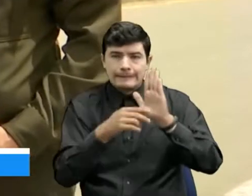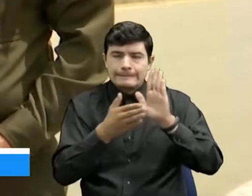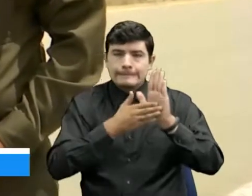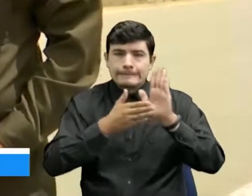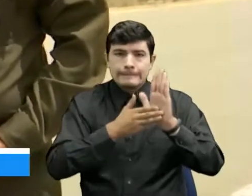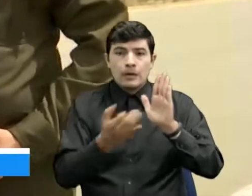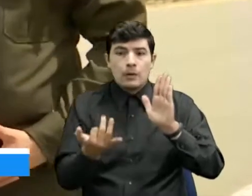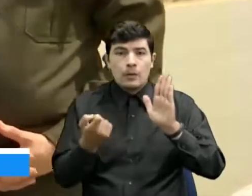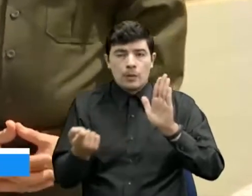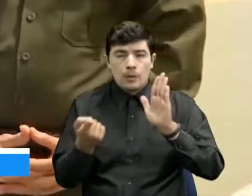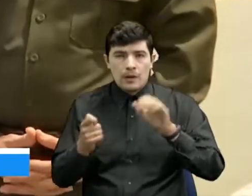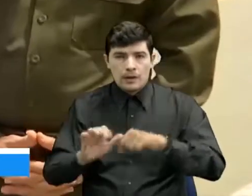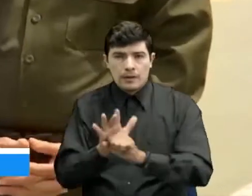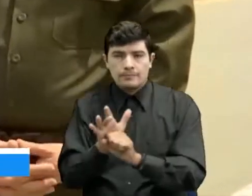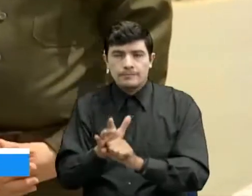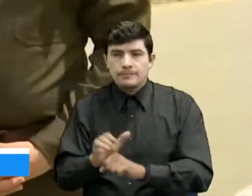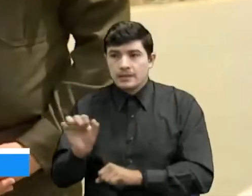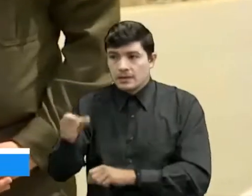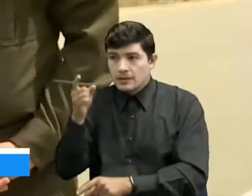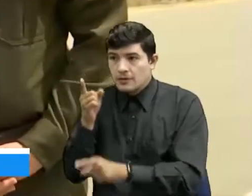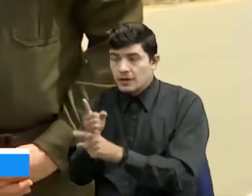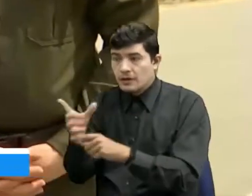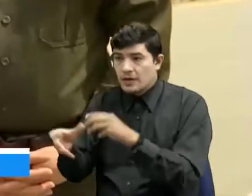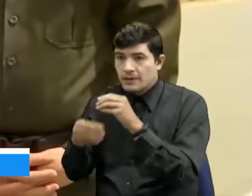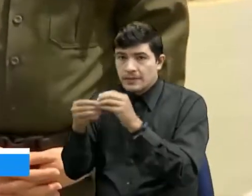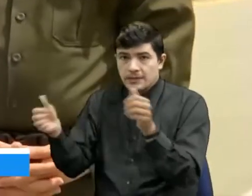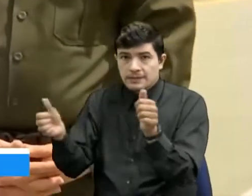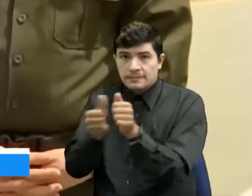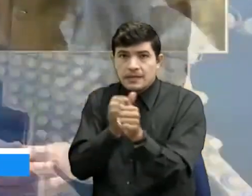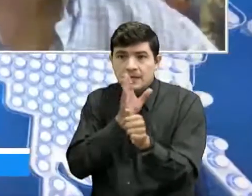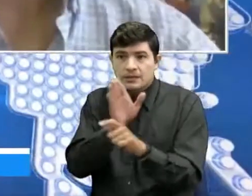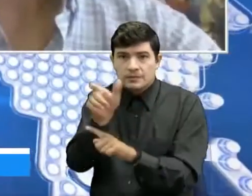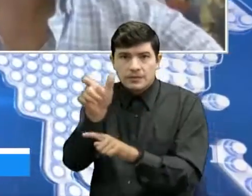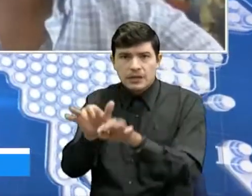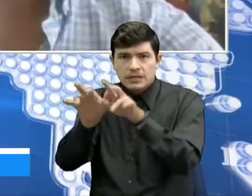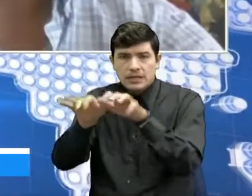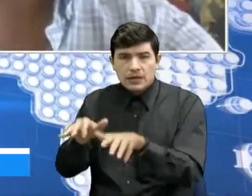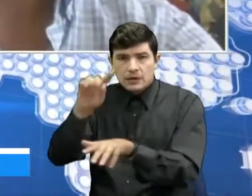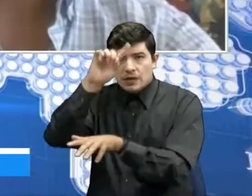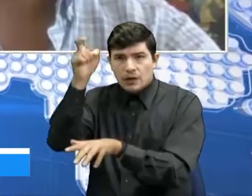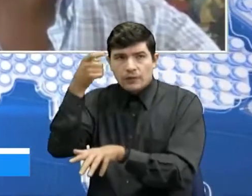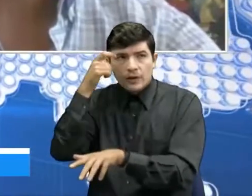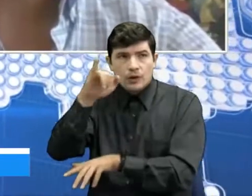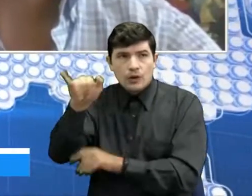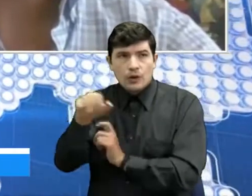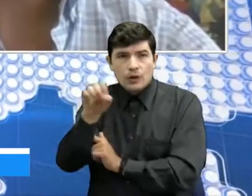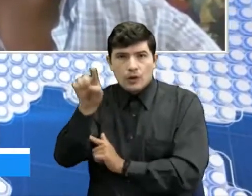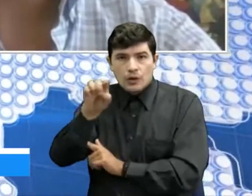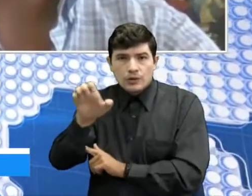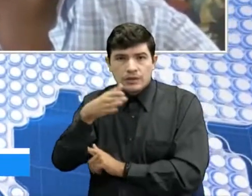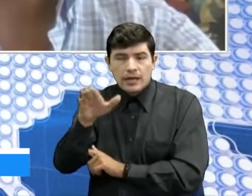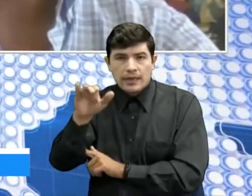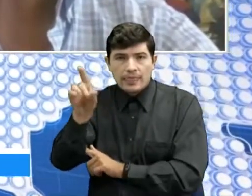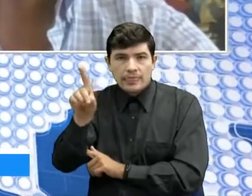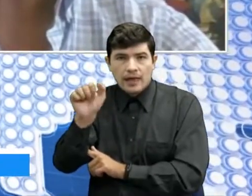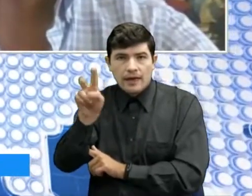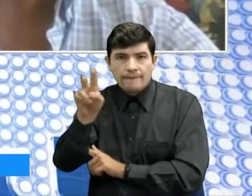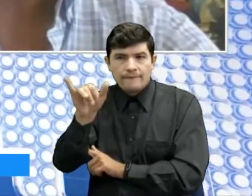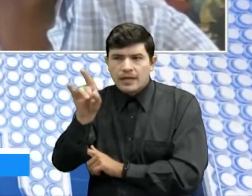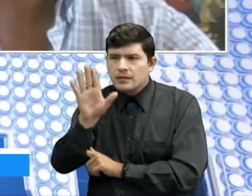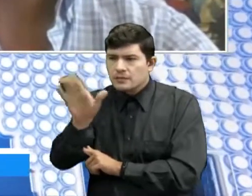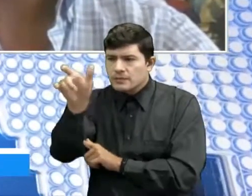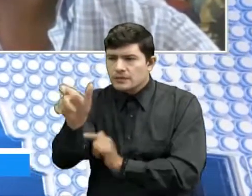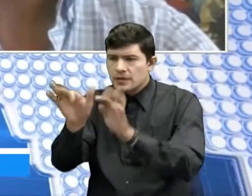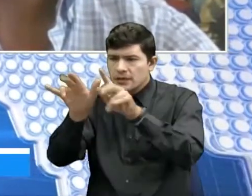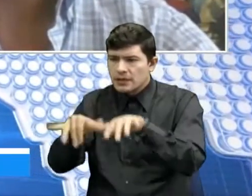COVID-19. General, a esta hora del mediodía también nos acompaña el secretario de Gobierno de Bucaramanga, José David Cabanzo, para hablar precisamente,